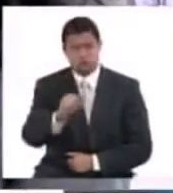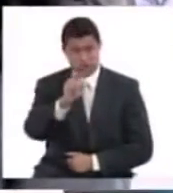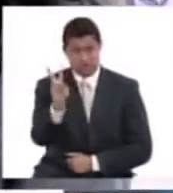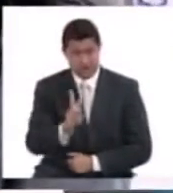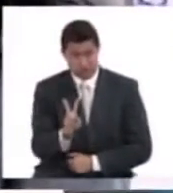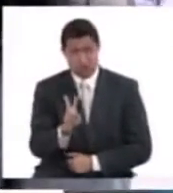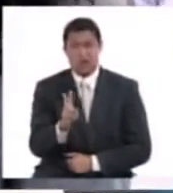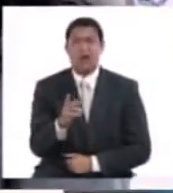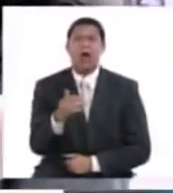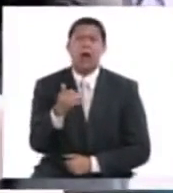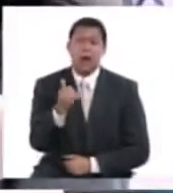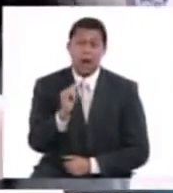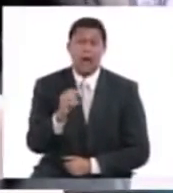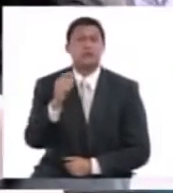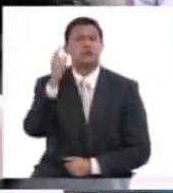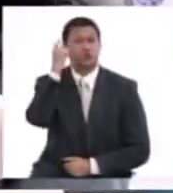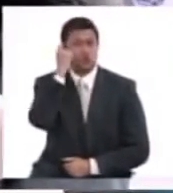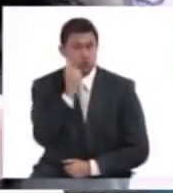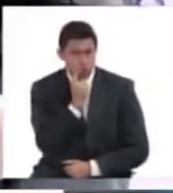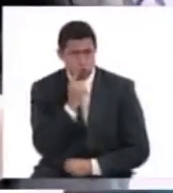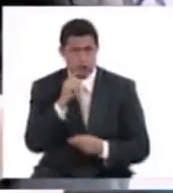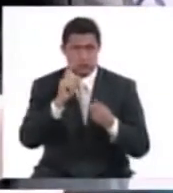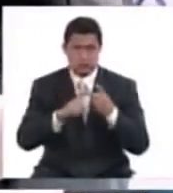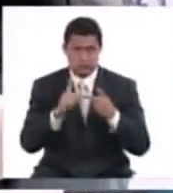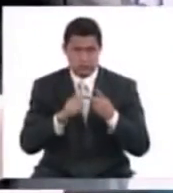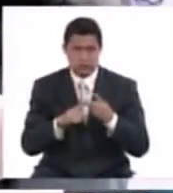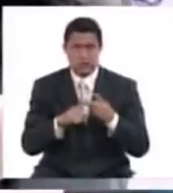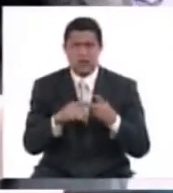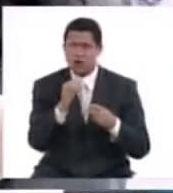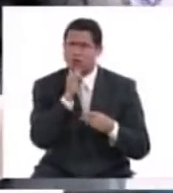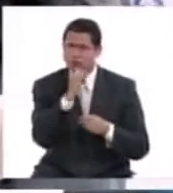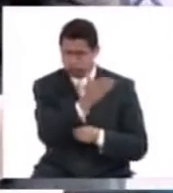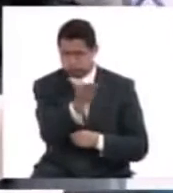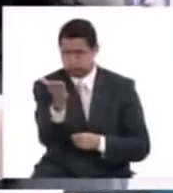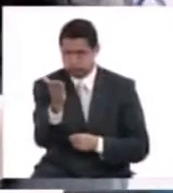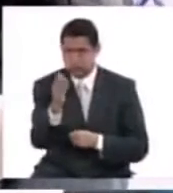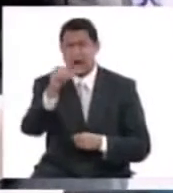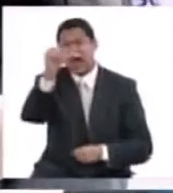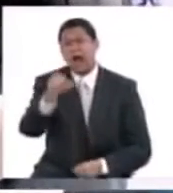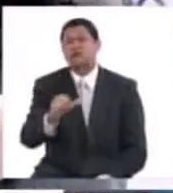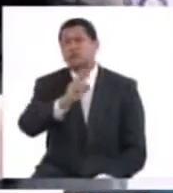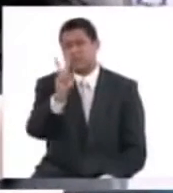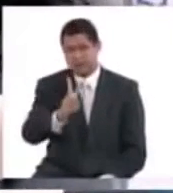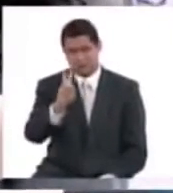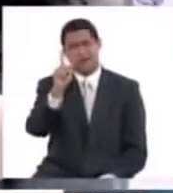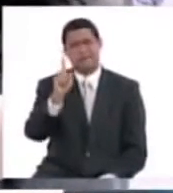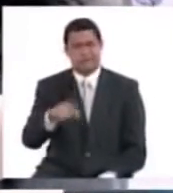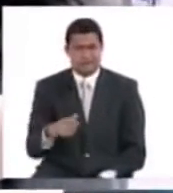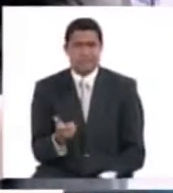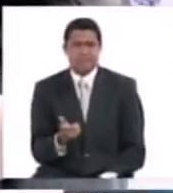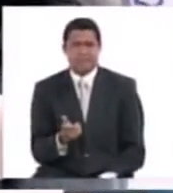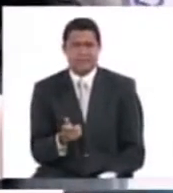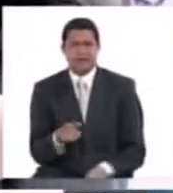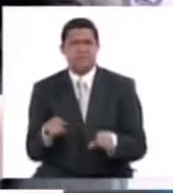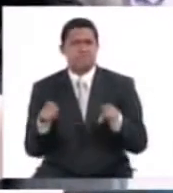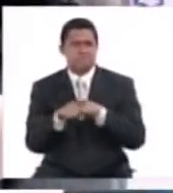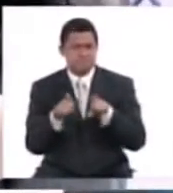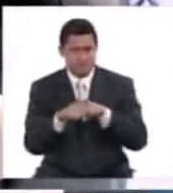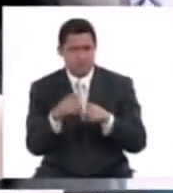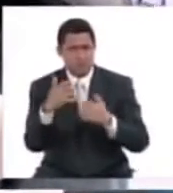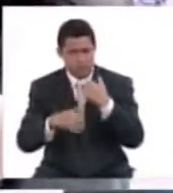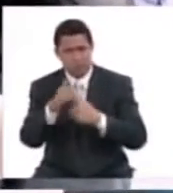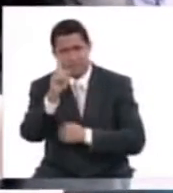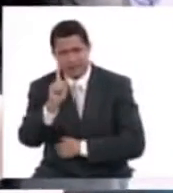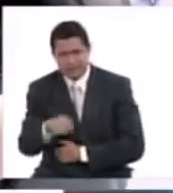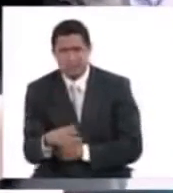También hay casos en Sucre y las regiones que tú mencionaste, al sur del país. Y es el mismo problema que